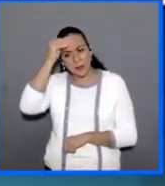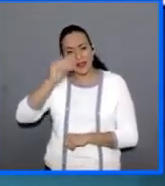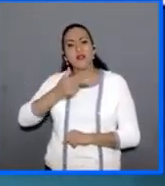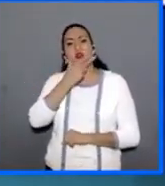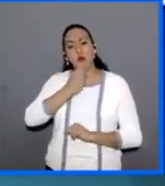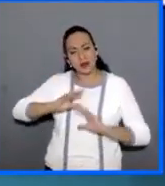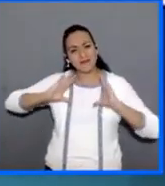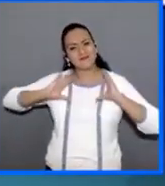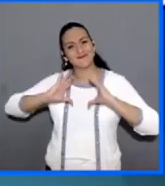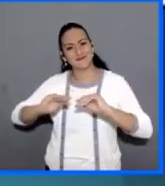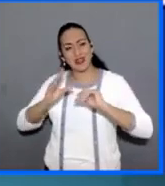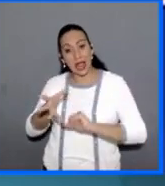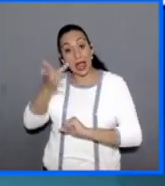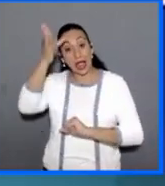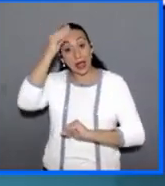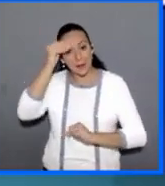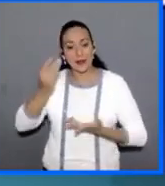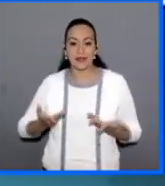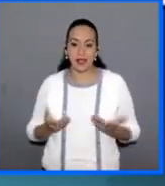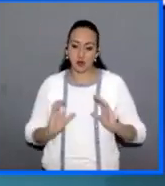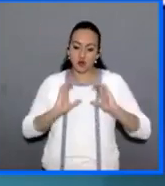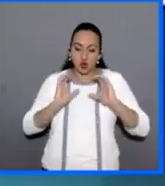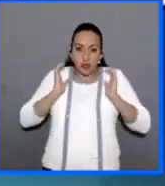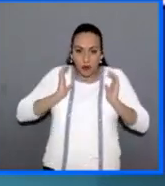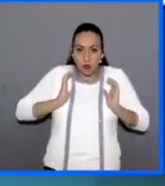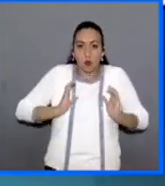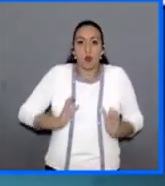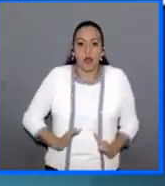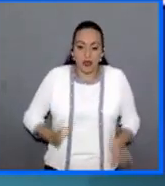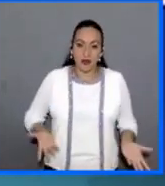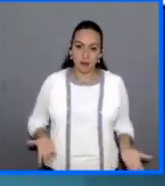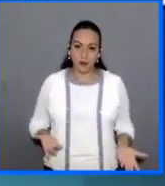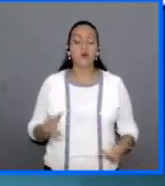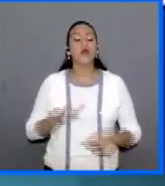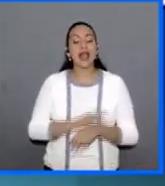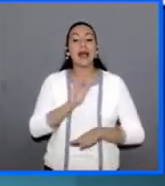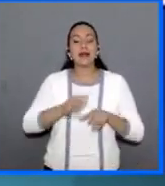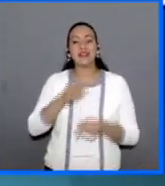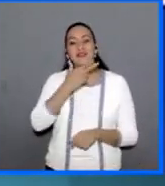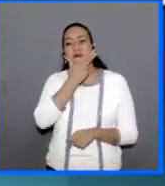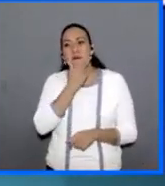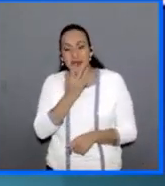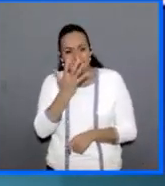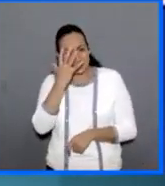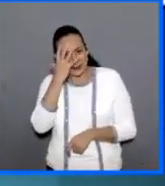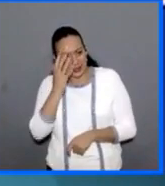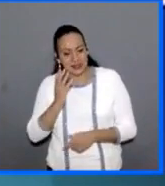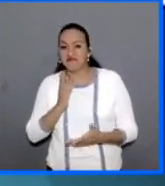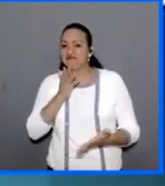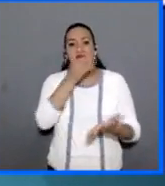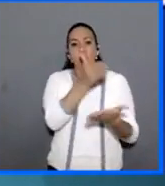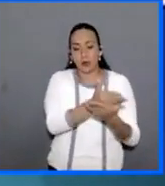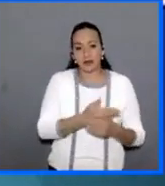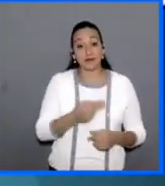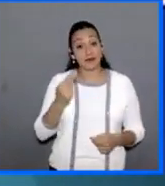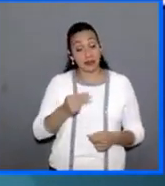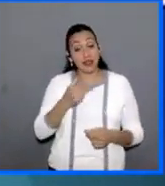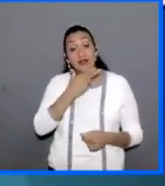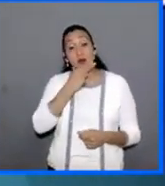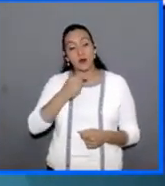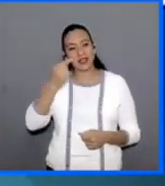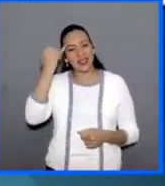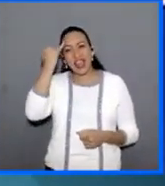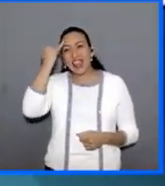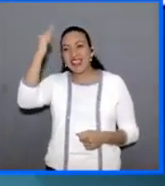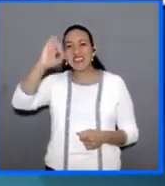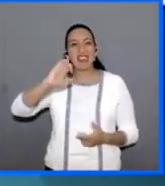de educar a estos hombres que necesitan abrirse, quitar el estigma.